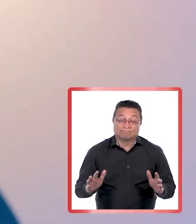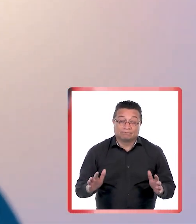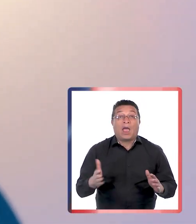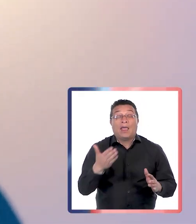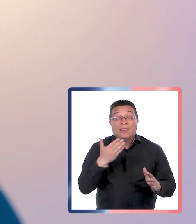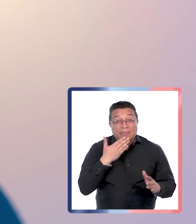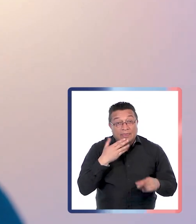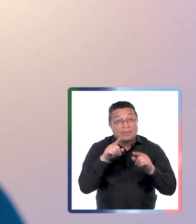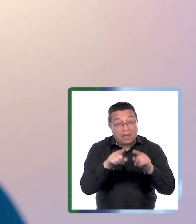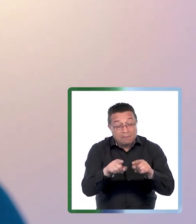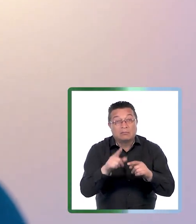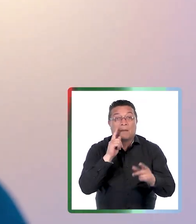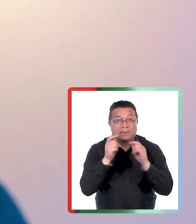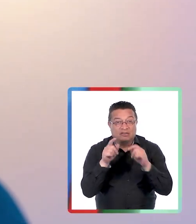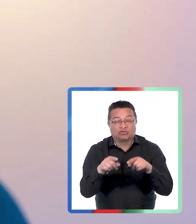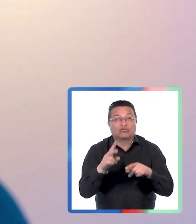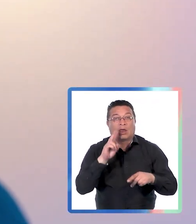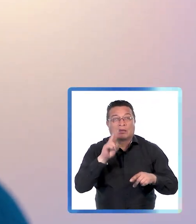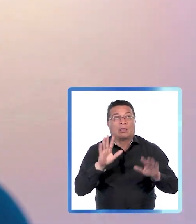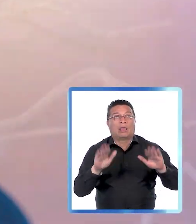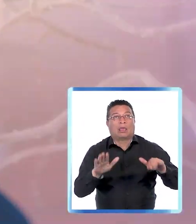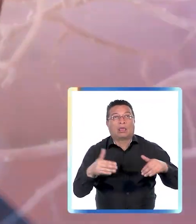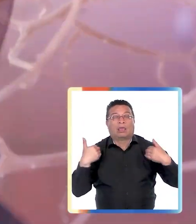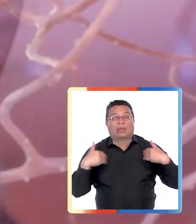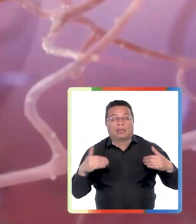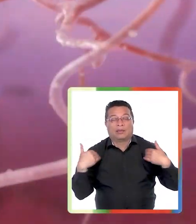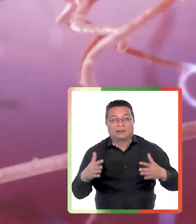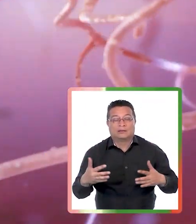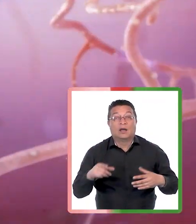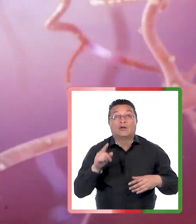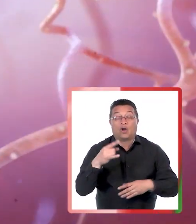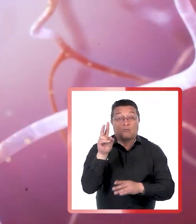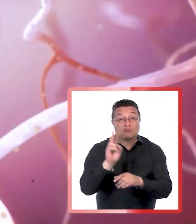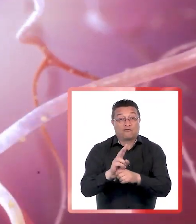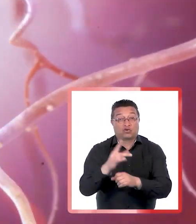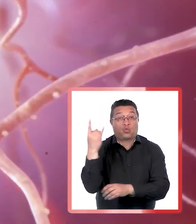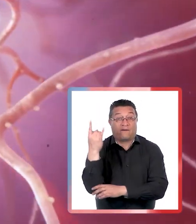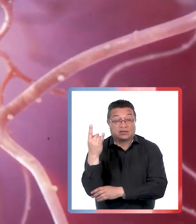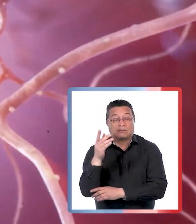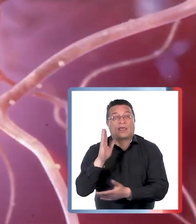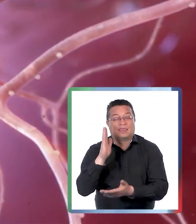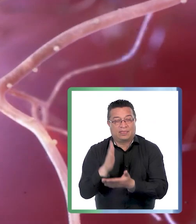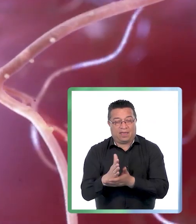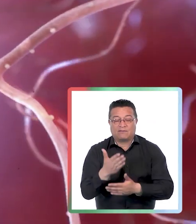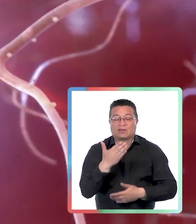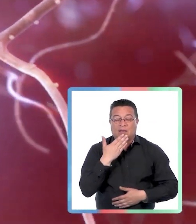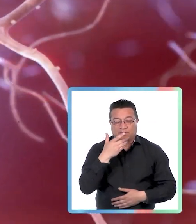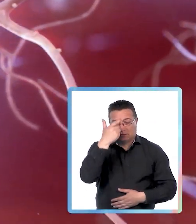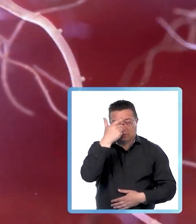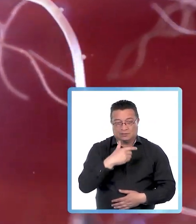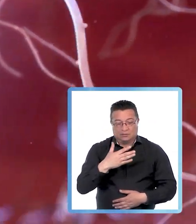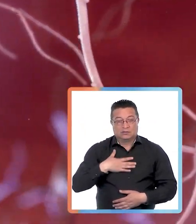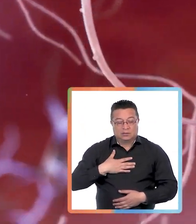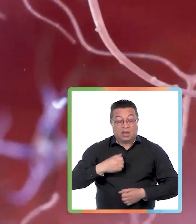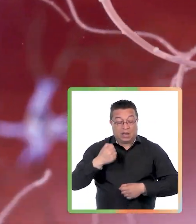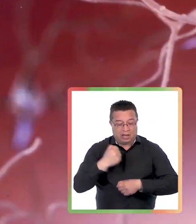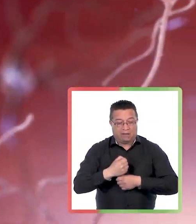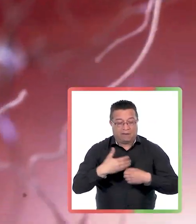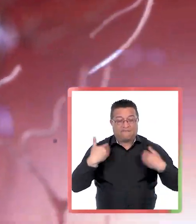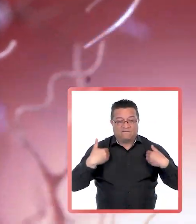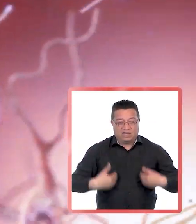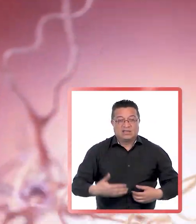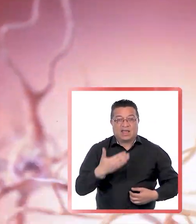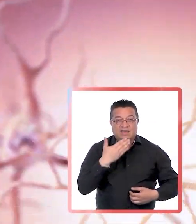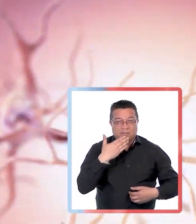Entonces, también es un riesgo eso. Entonces, el profesor universitario tiene que procurar hacer